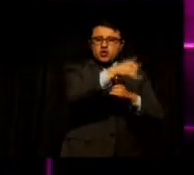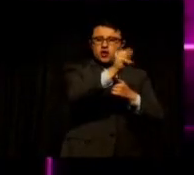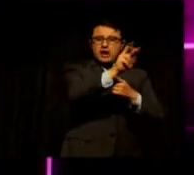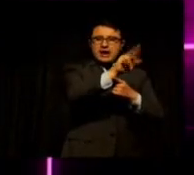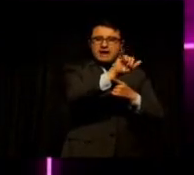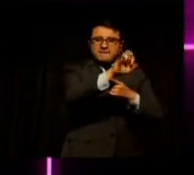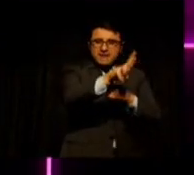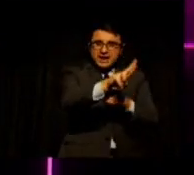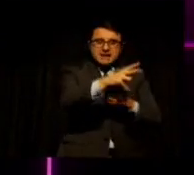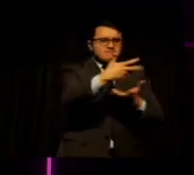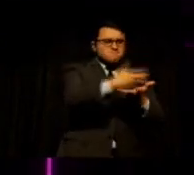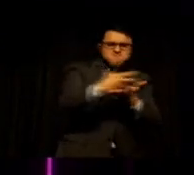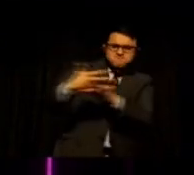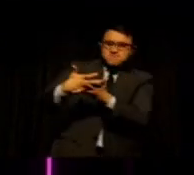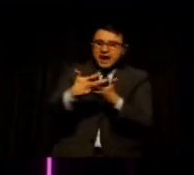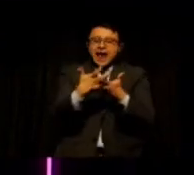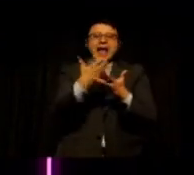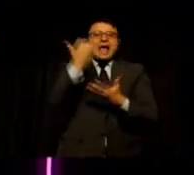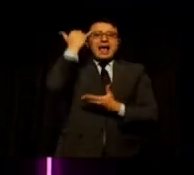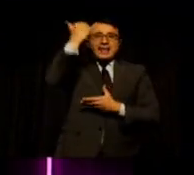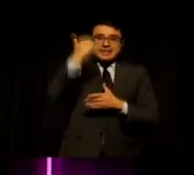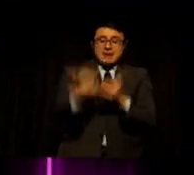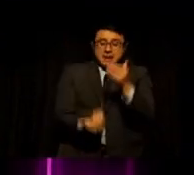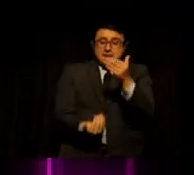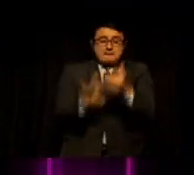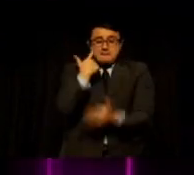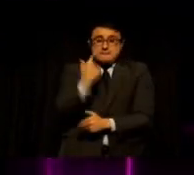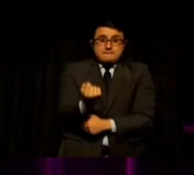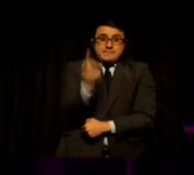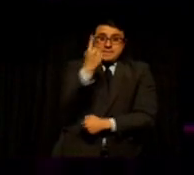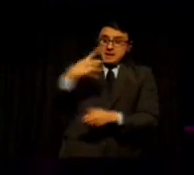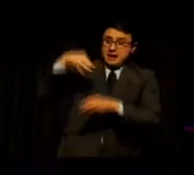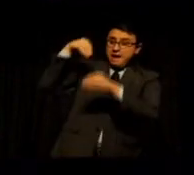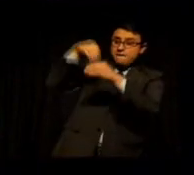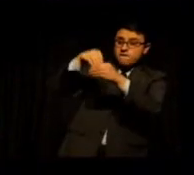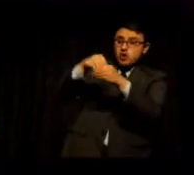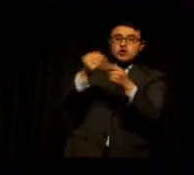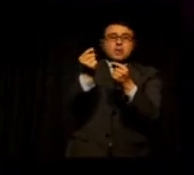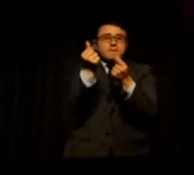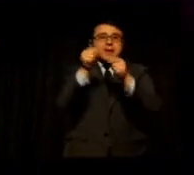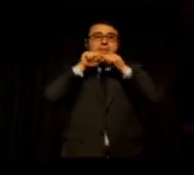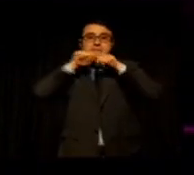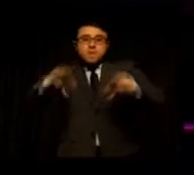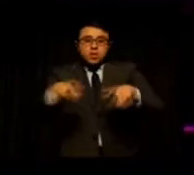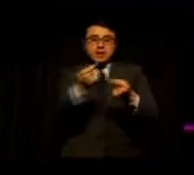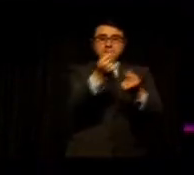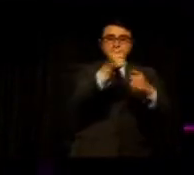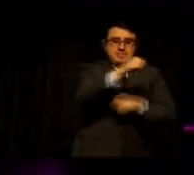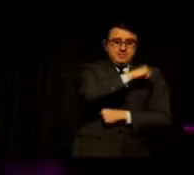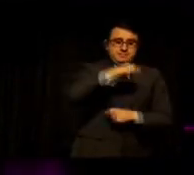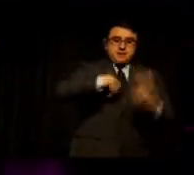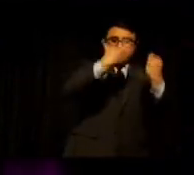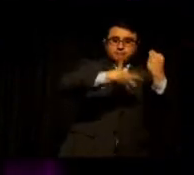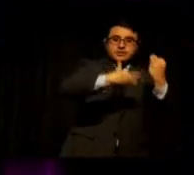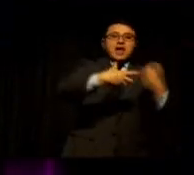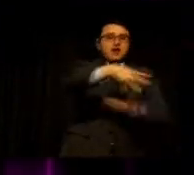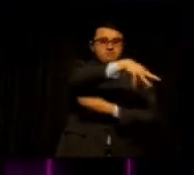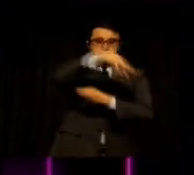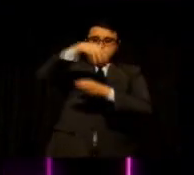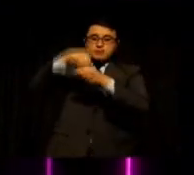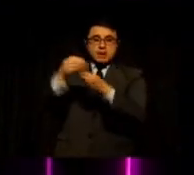consolidar el primer fondo de fondos en colombia donde recursos públicos y recursos privados para aportar capital semilla